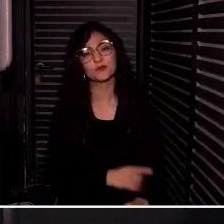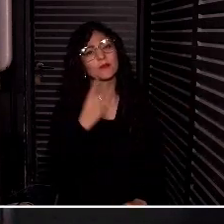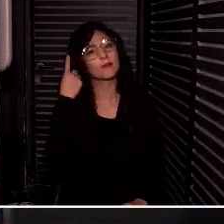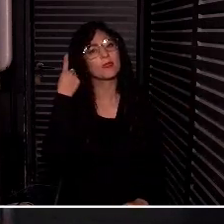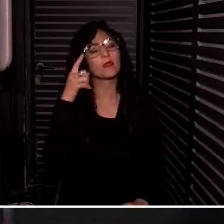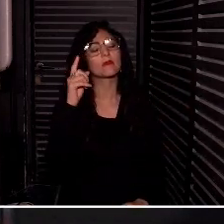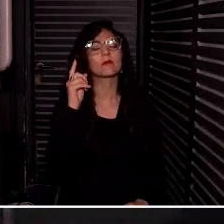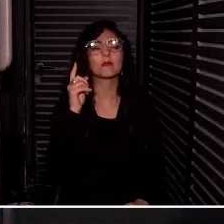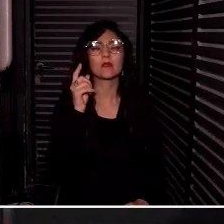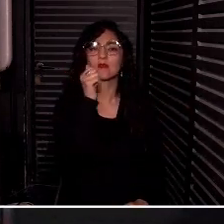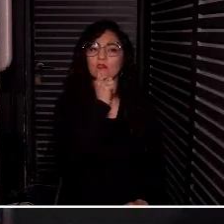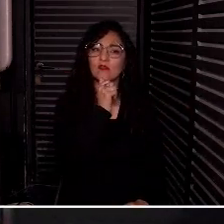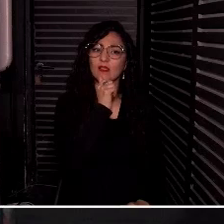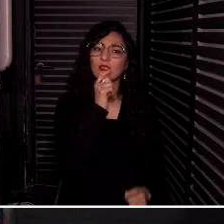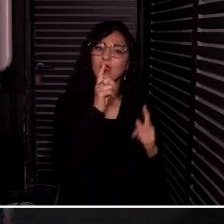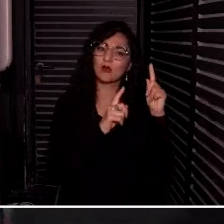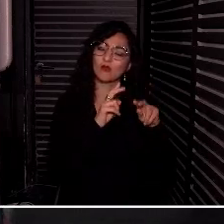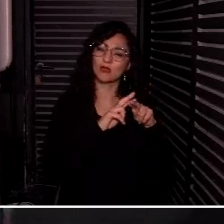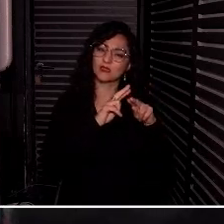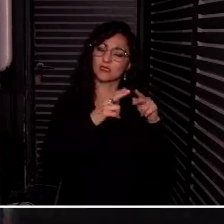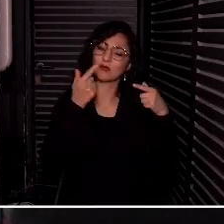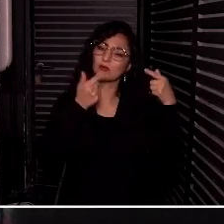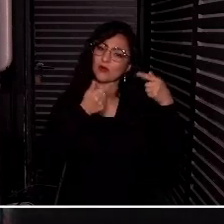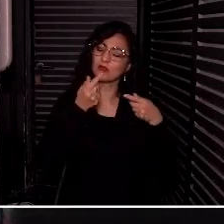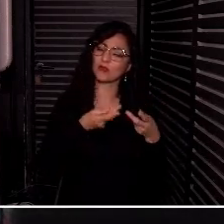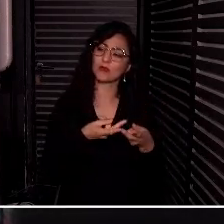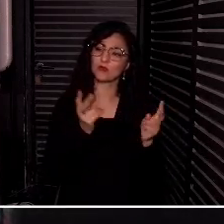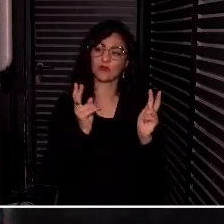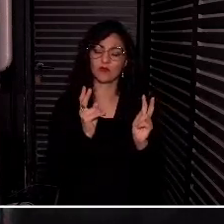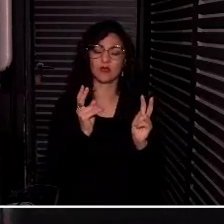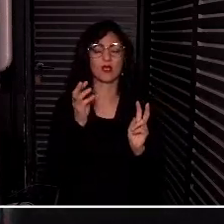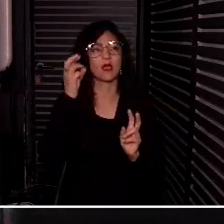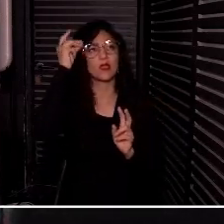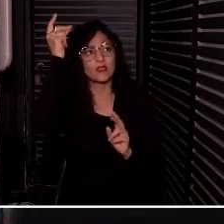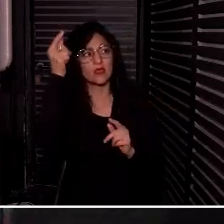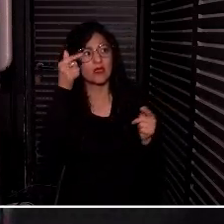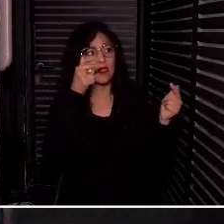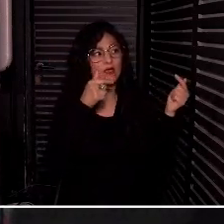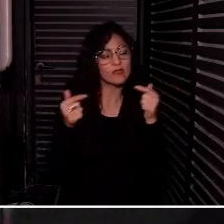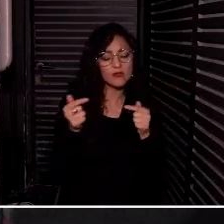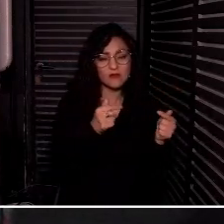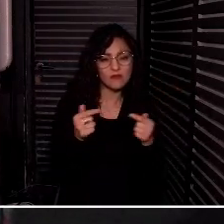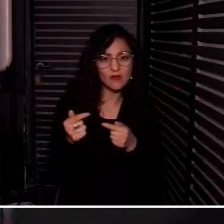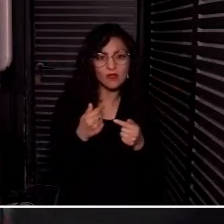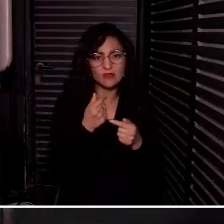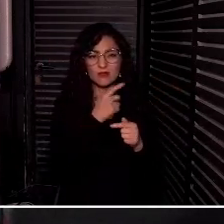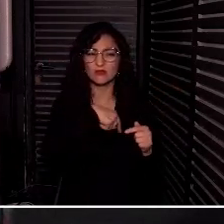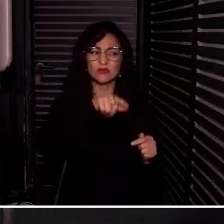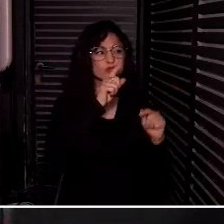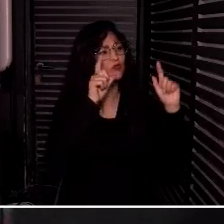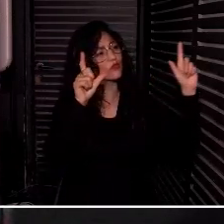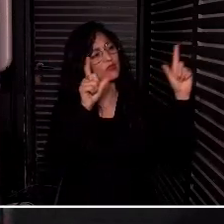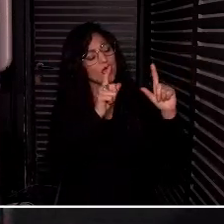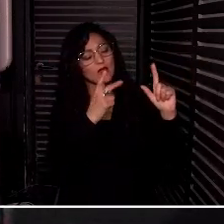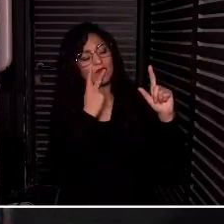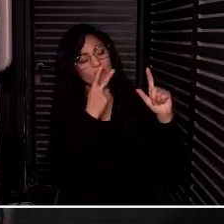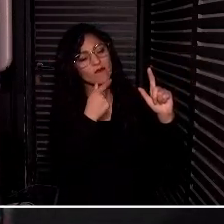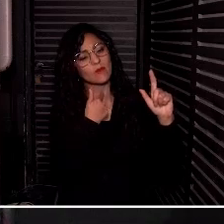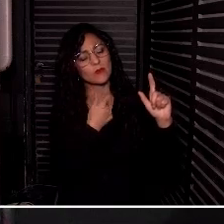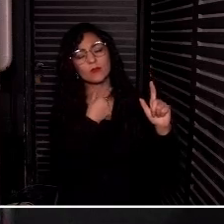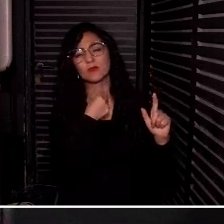poco como política pública es decir idea debate en torno a qué televisión queremos eh Y también